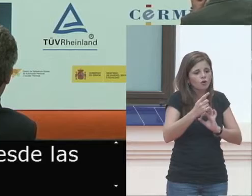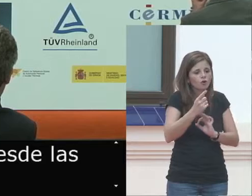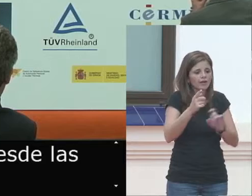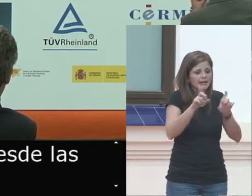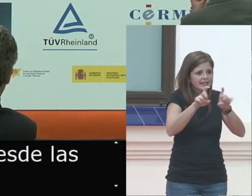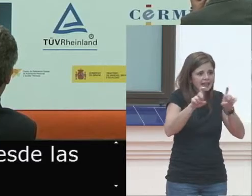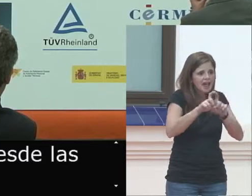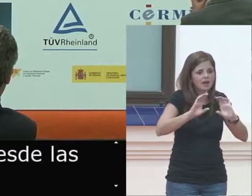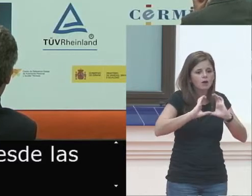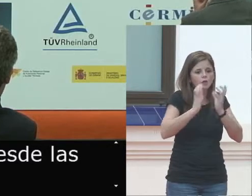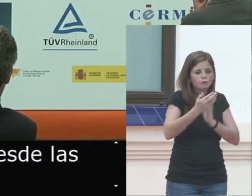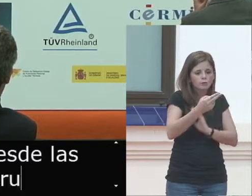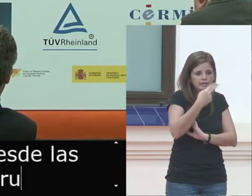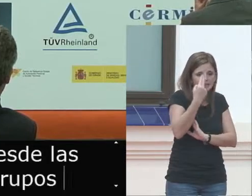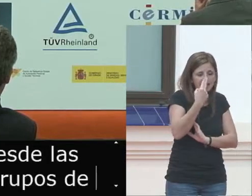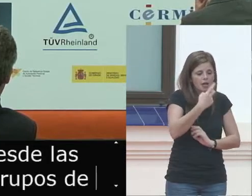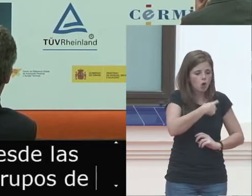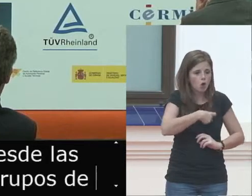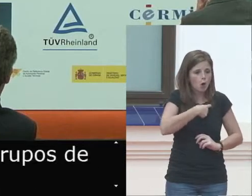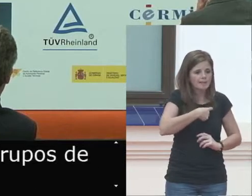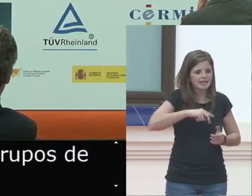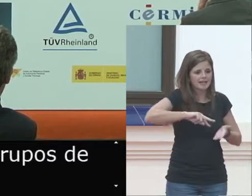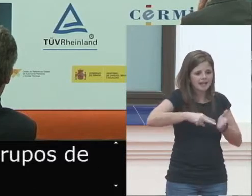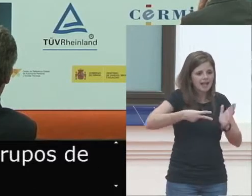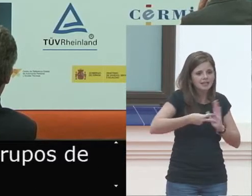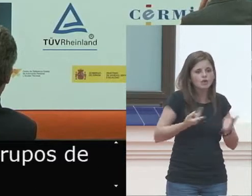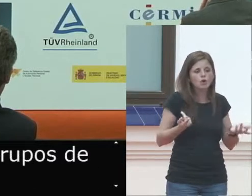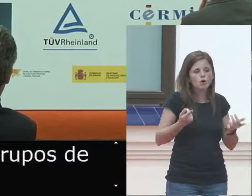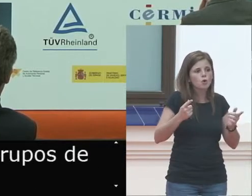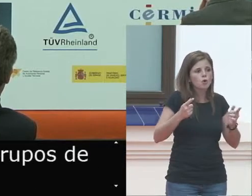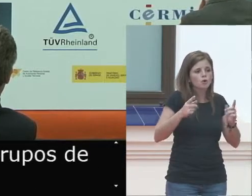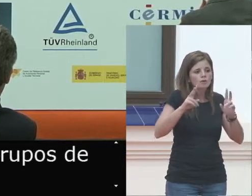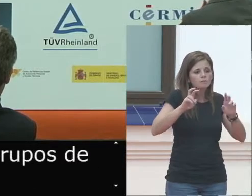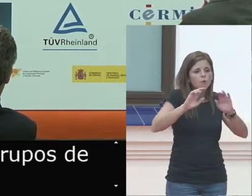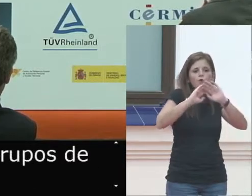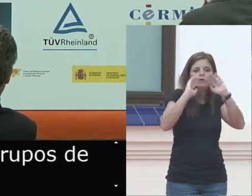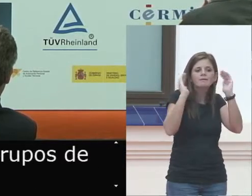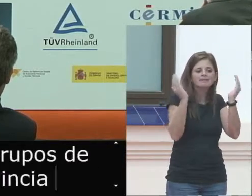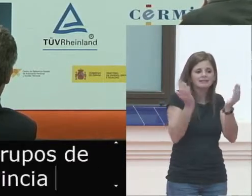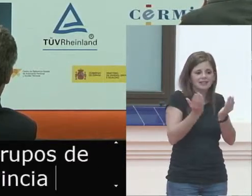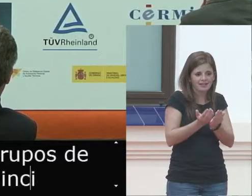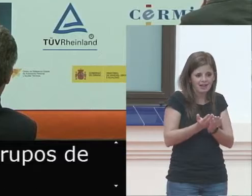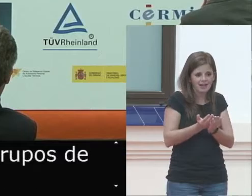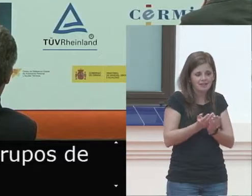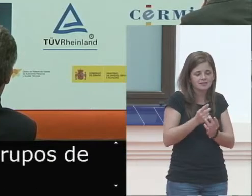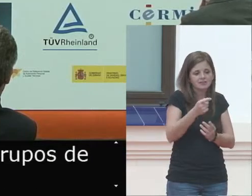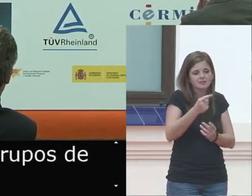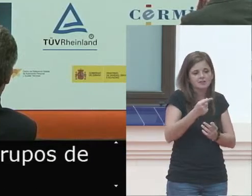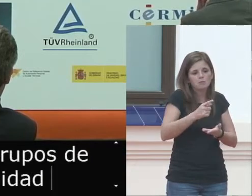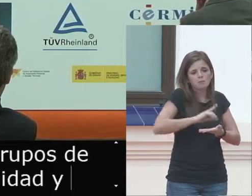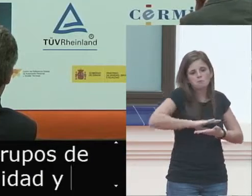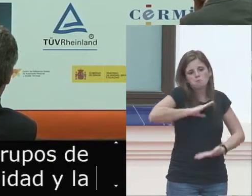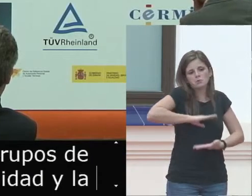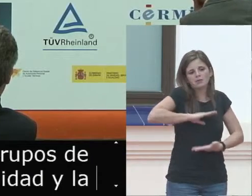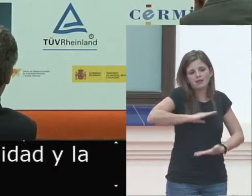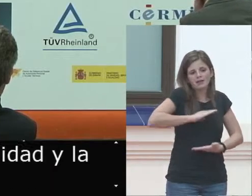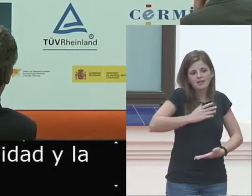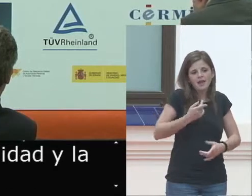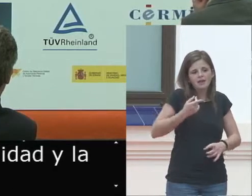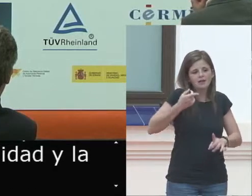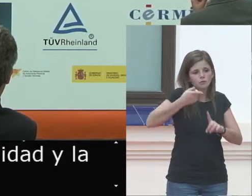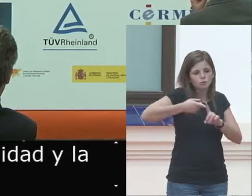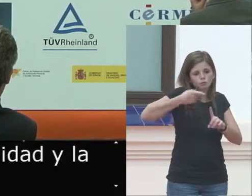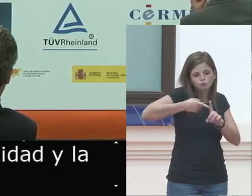grupos de interés, comités técnicos, la universalidad y la potencialidad,